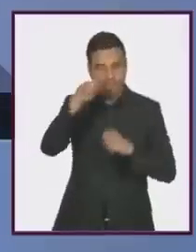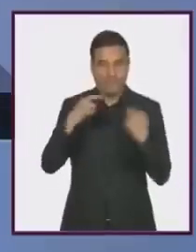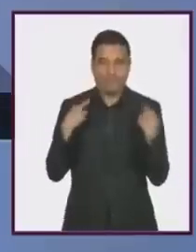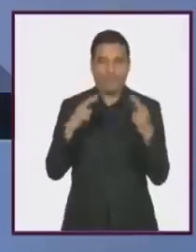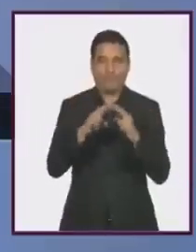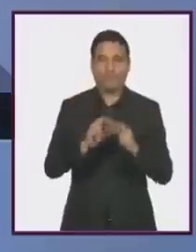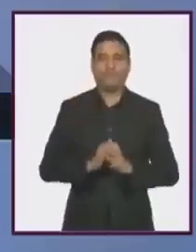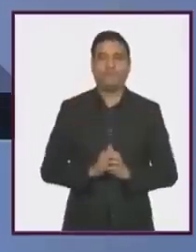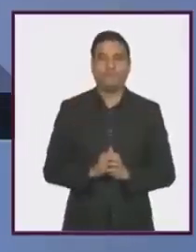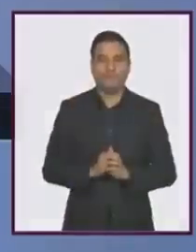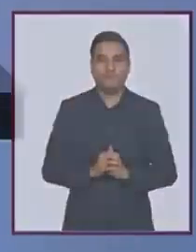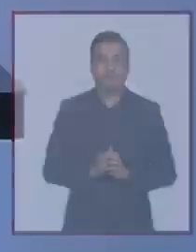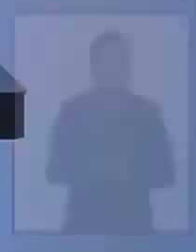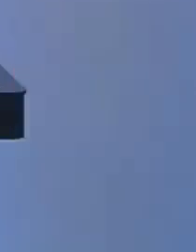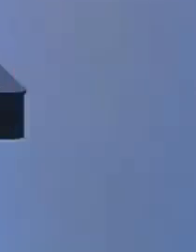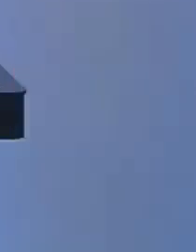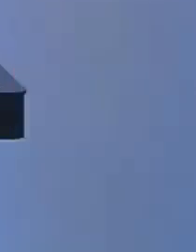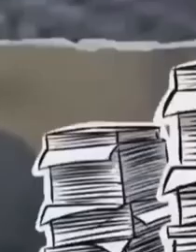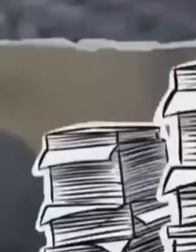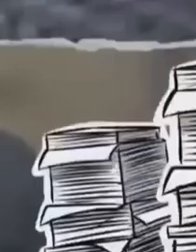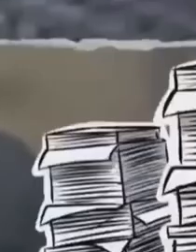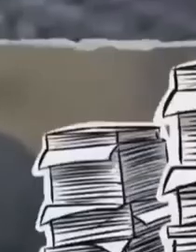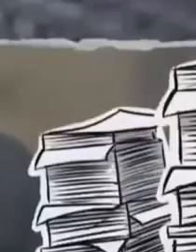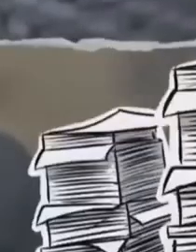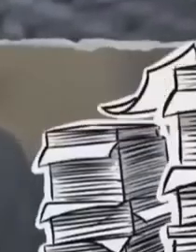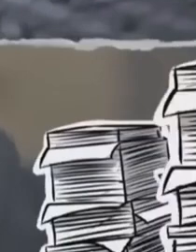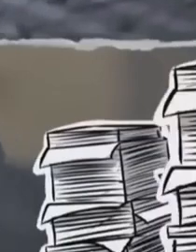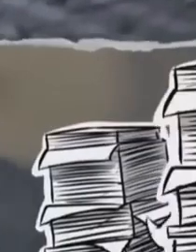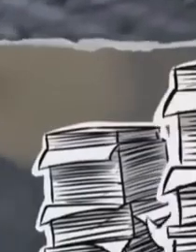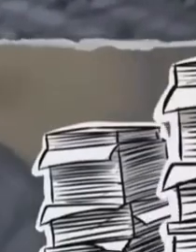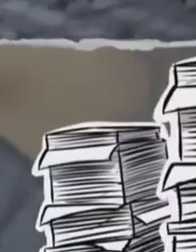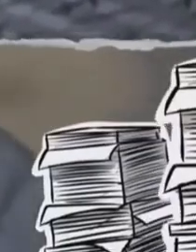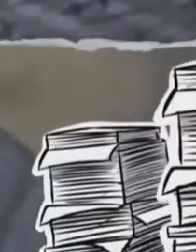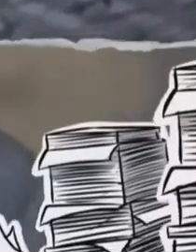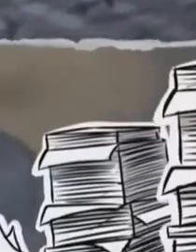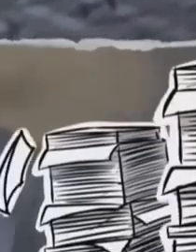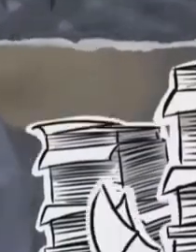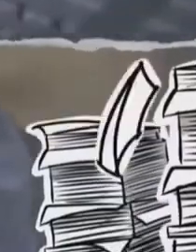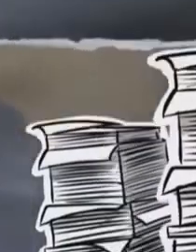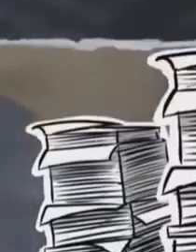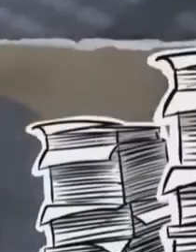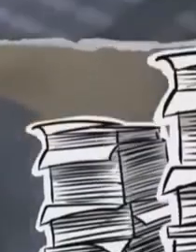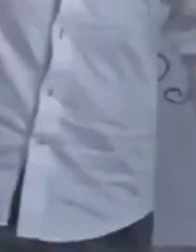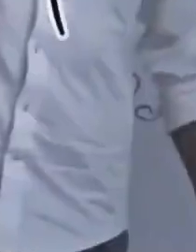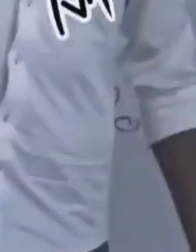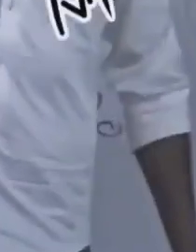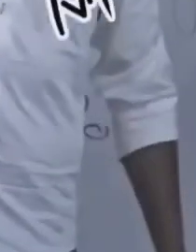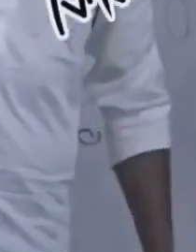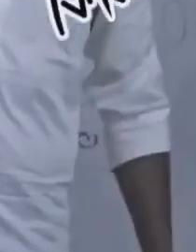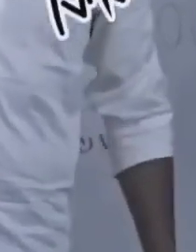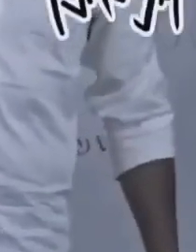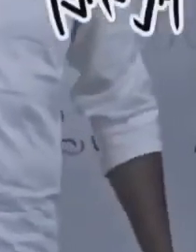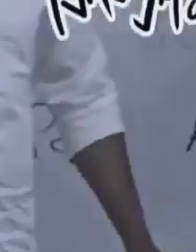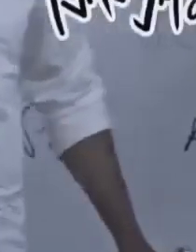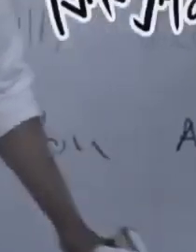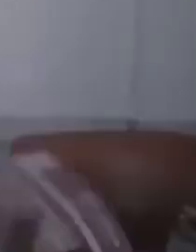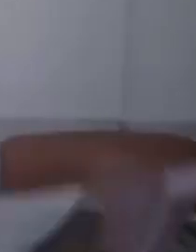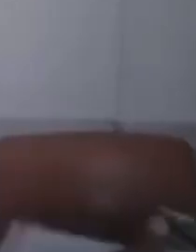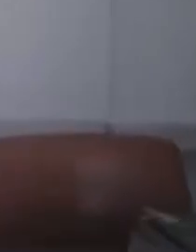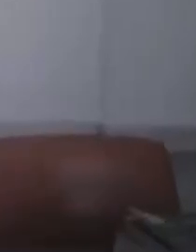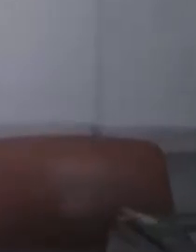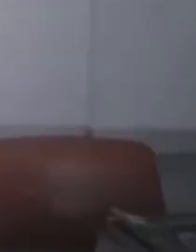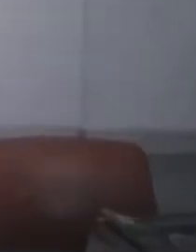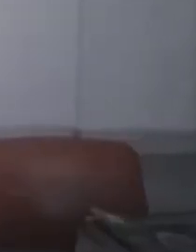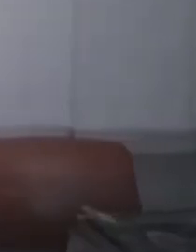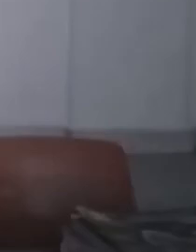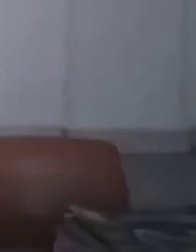educativa. Adelante. En la escuela, enseñamos y aprendemos a cuidarnos entre todas y entre todos. ¿Qué